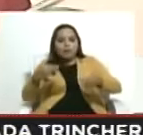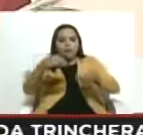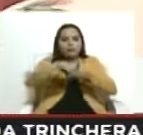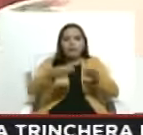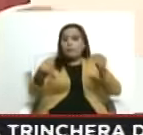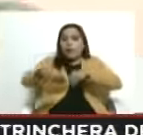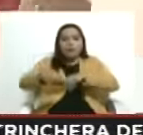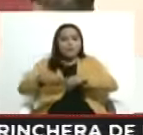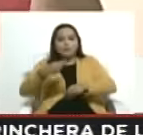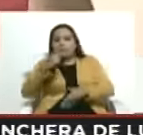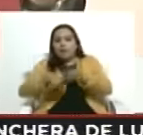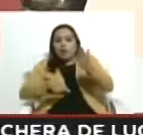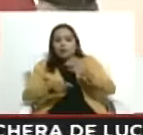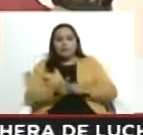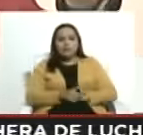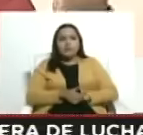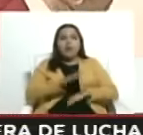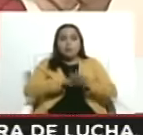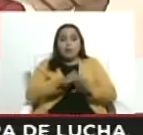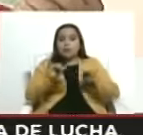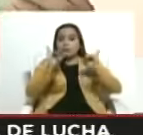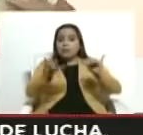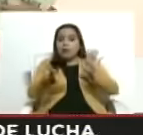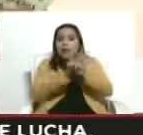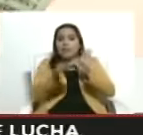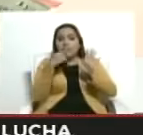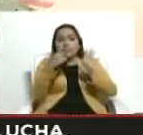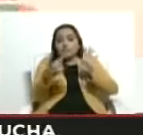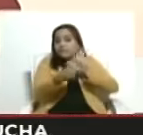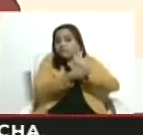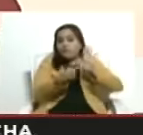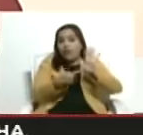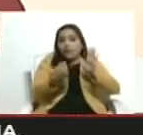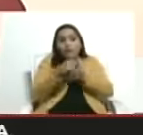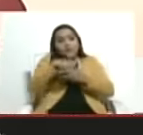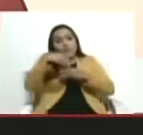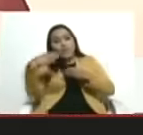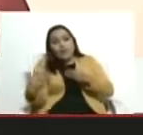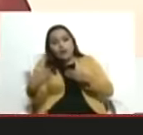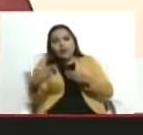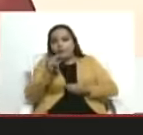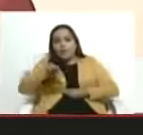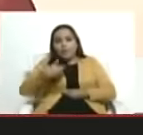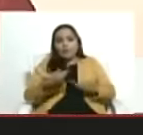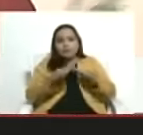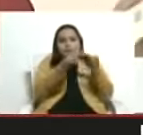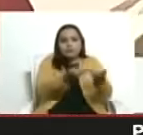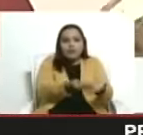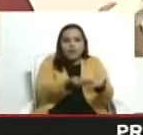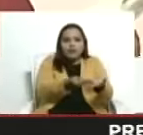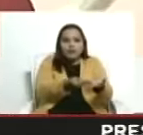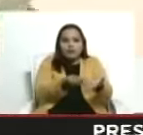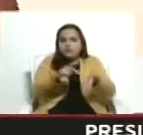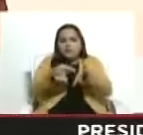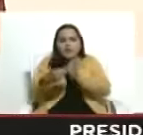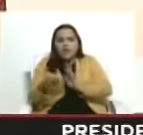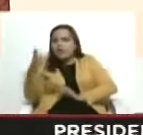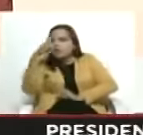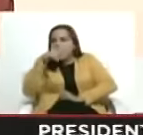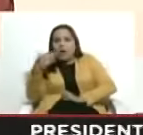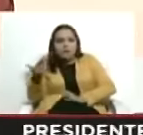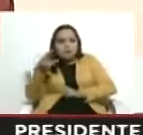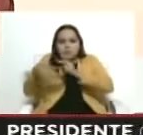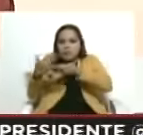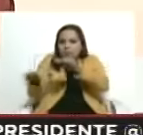qué? Porque la misma ley la declara extemporánea y la declara como no presentada. No presentada es que no existe. No